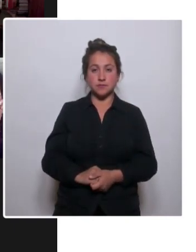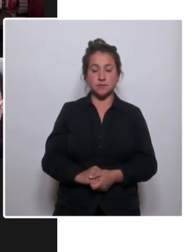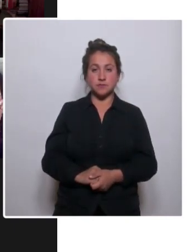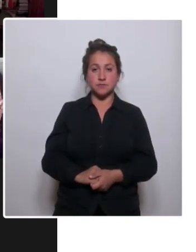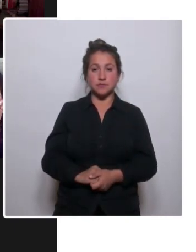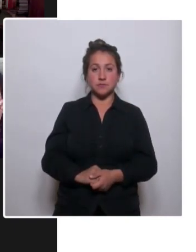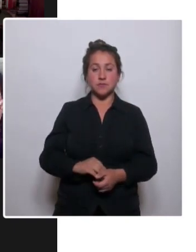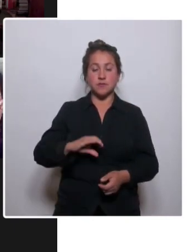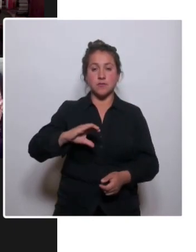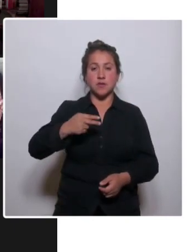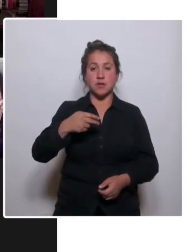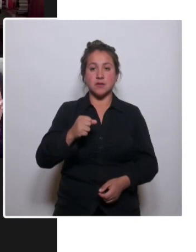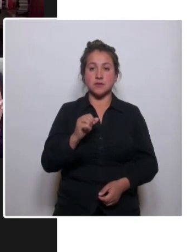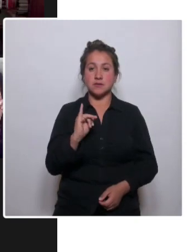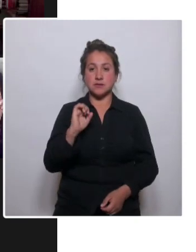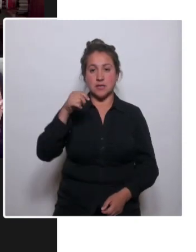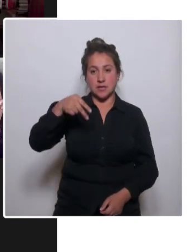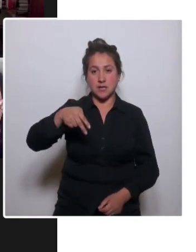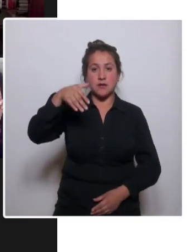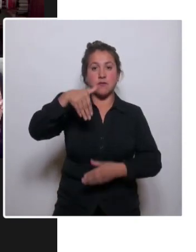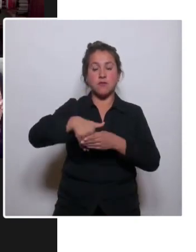Convencional Fuad Chaín, ¿cómo vota?